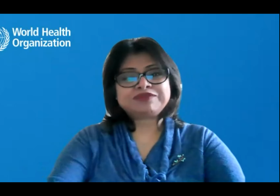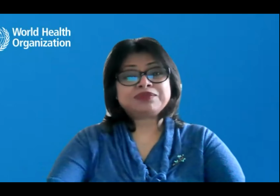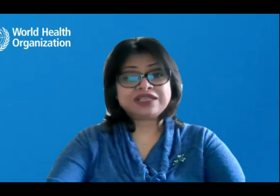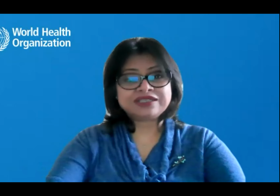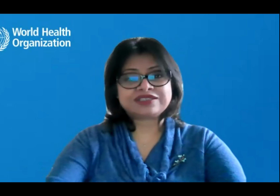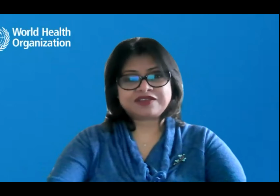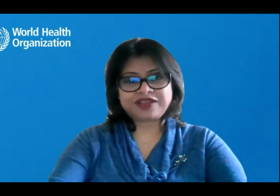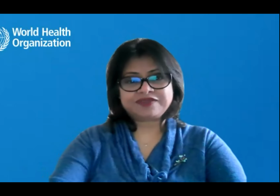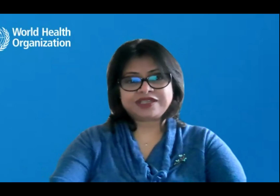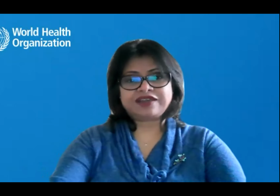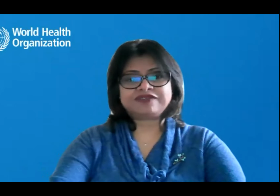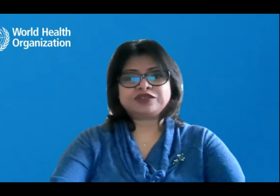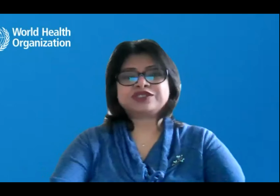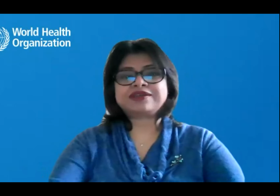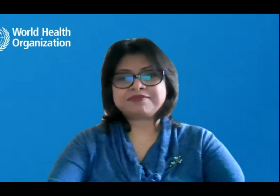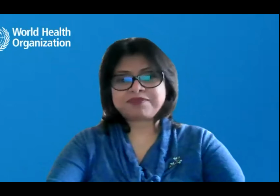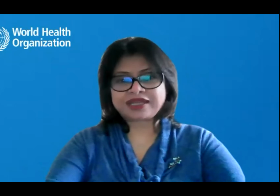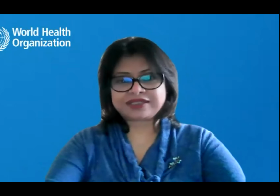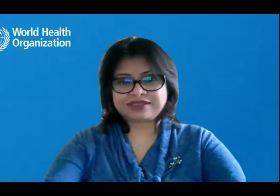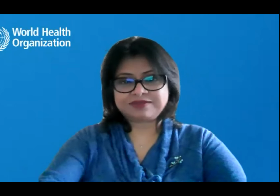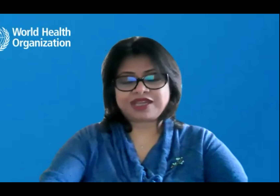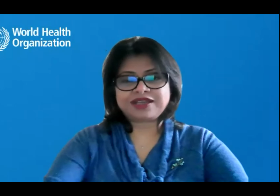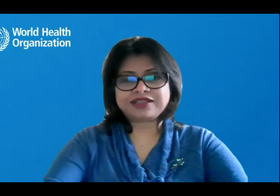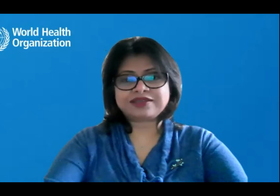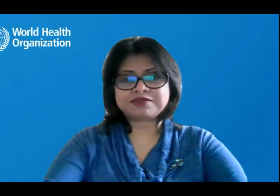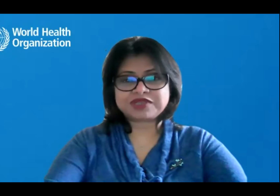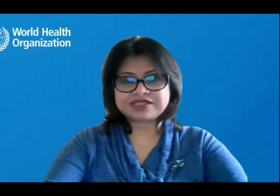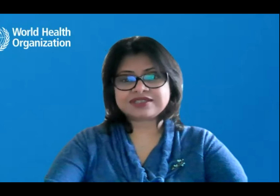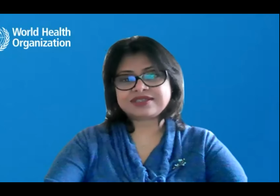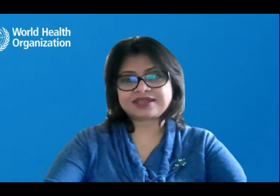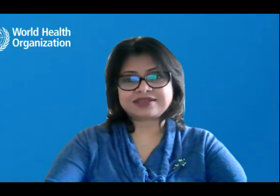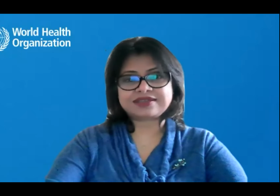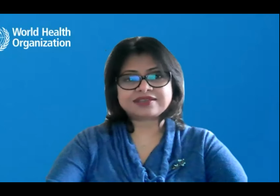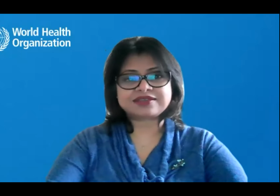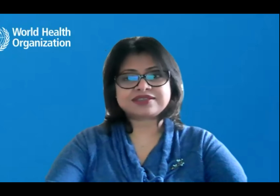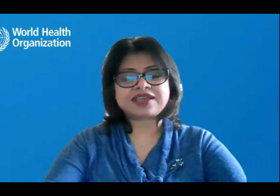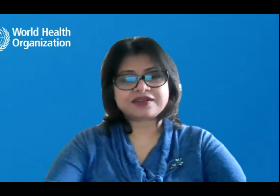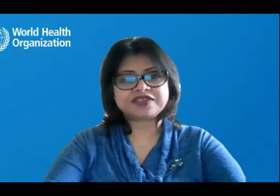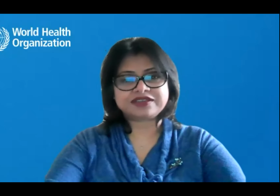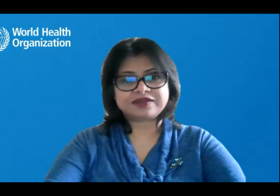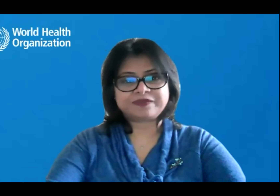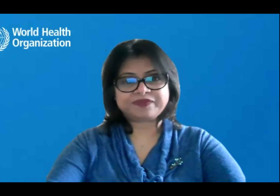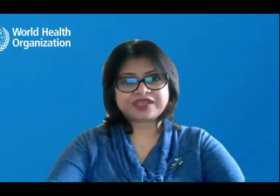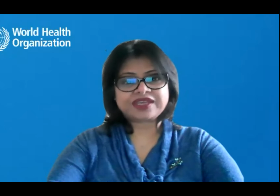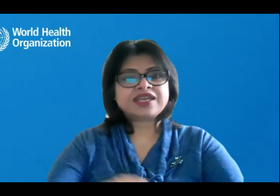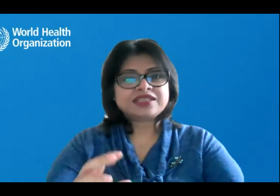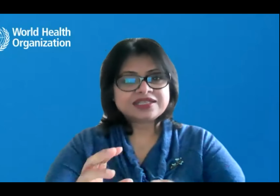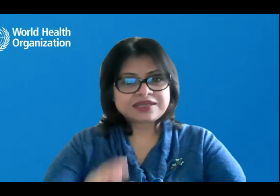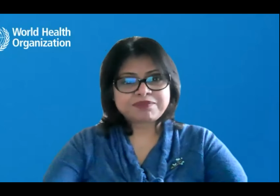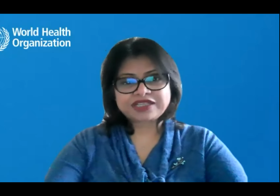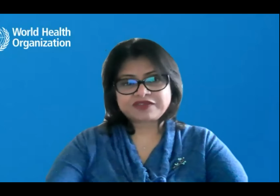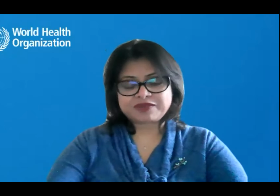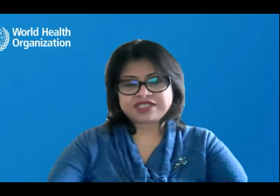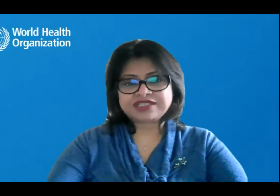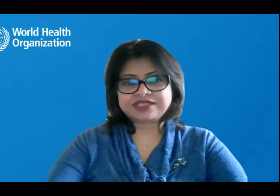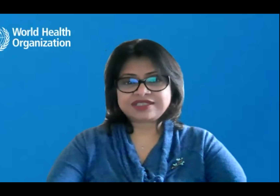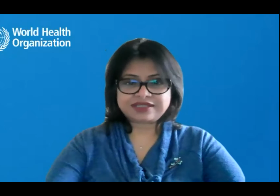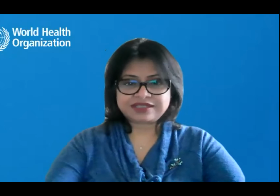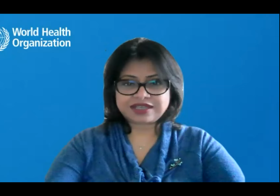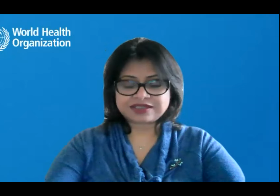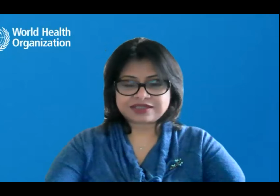la información. Todos sabemos que millones de vidas son afectadas por las emergencias de salud y los desastres todos los